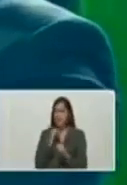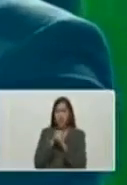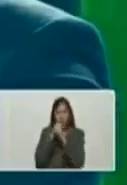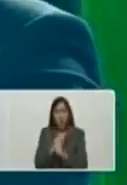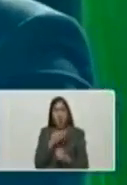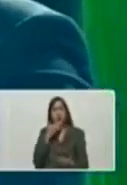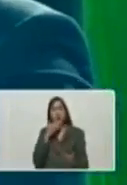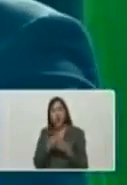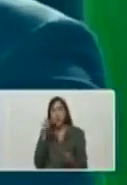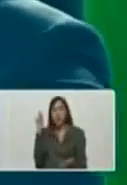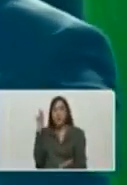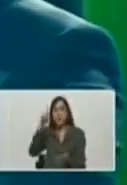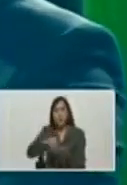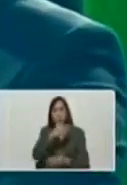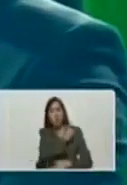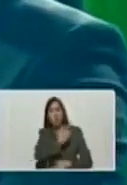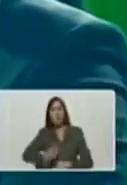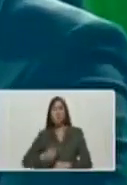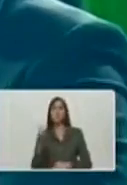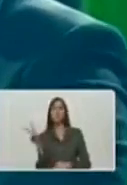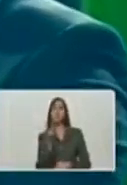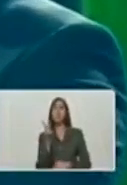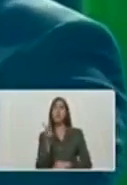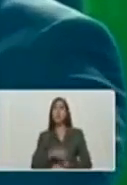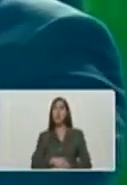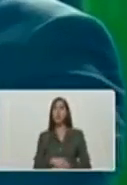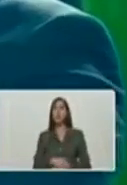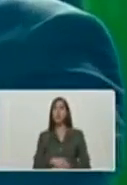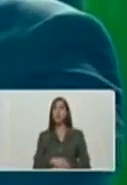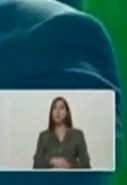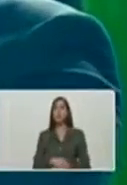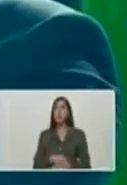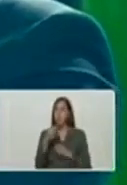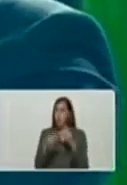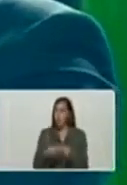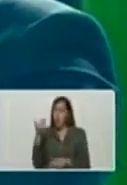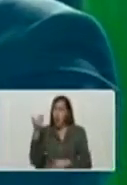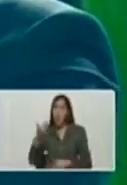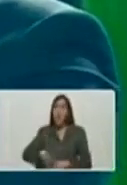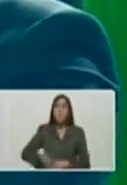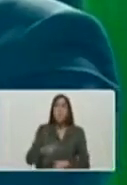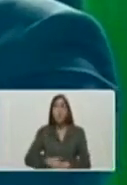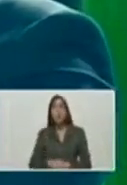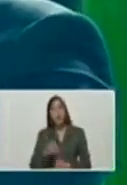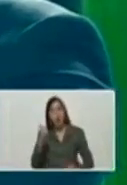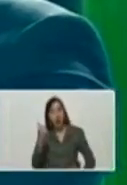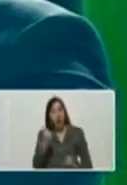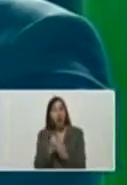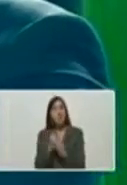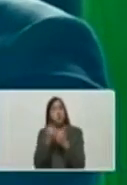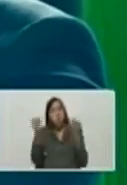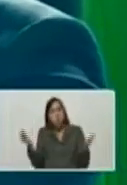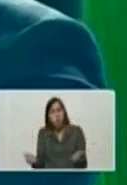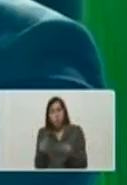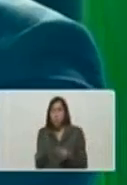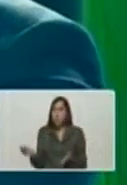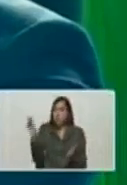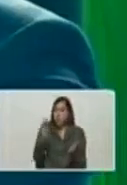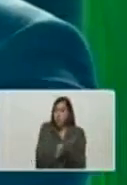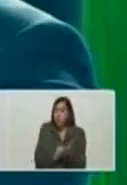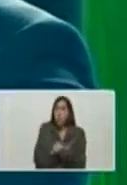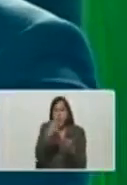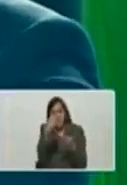su presencia aquí. Y más que su presencia, ha sido factor fundamental el apoyo para el reimpulso, la revisión,